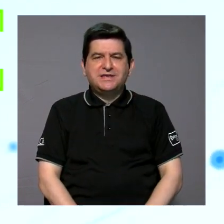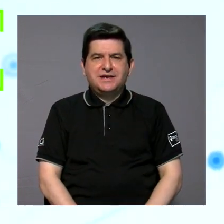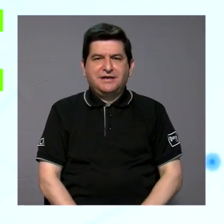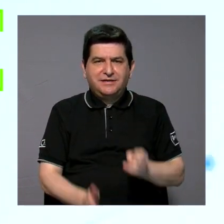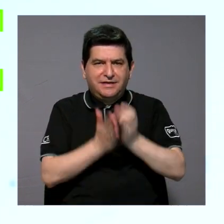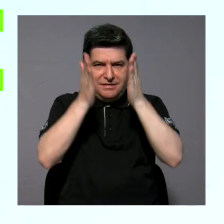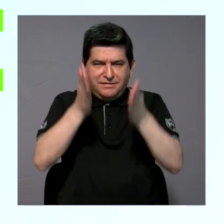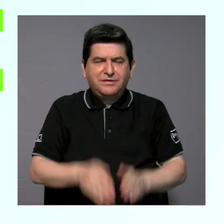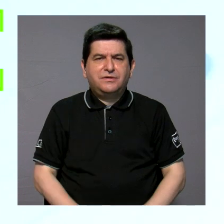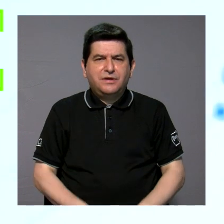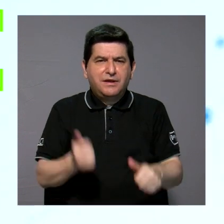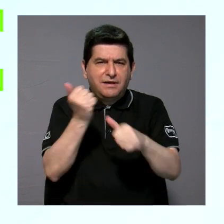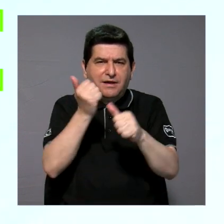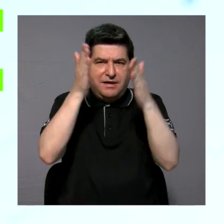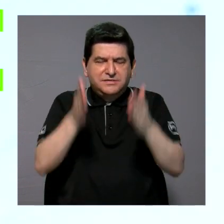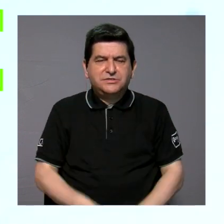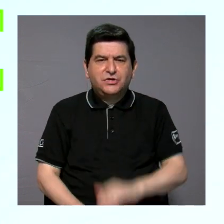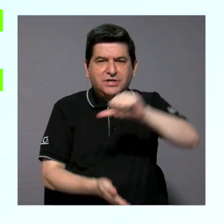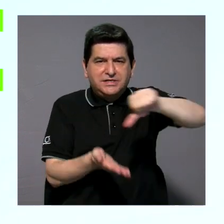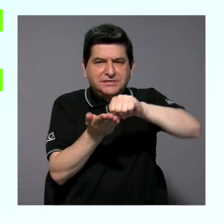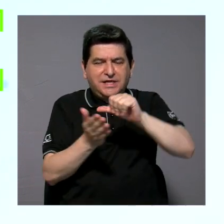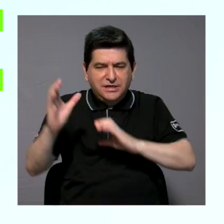del Centro Científico Tropical.